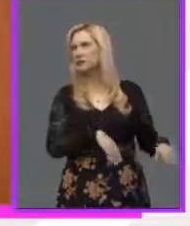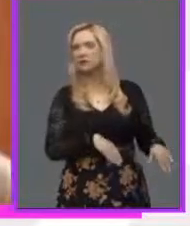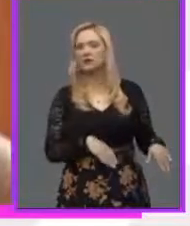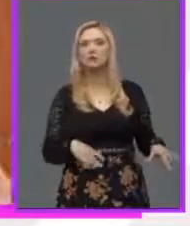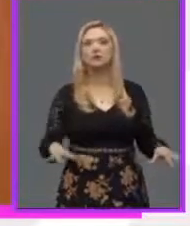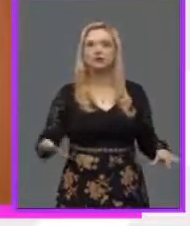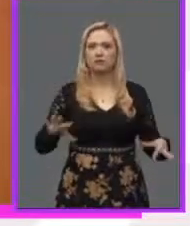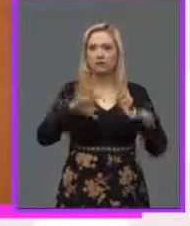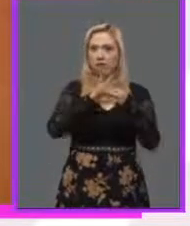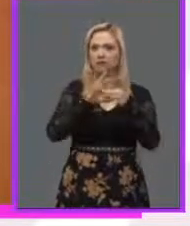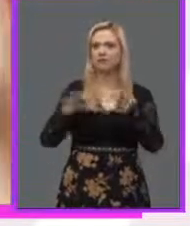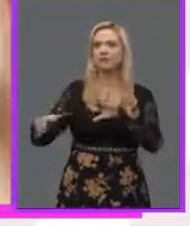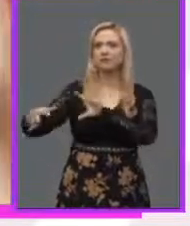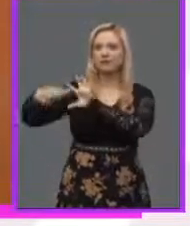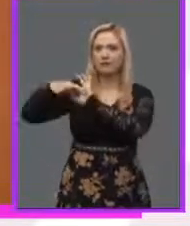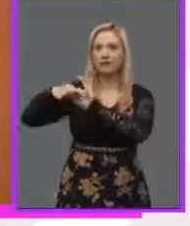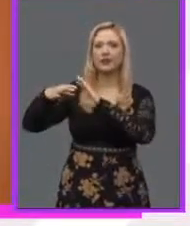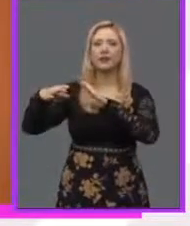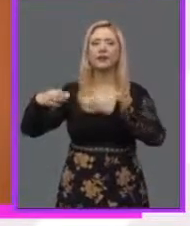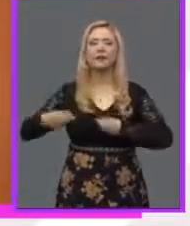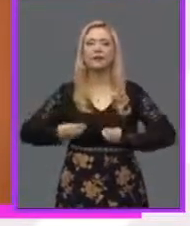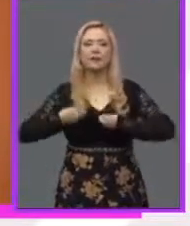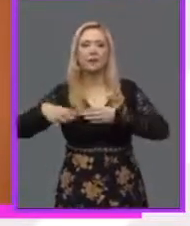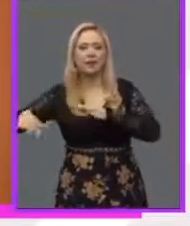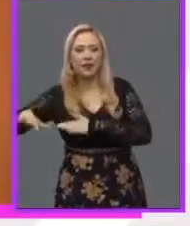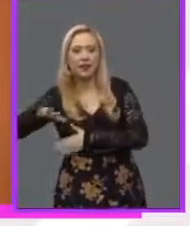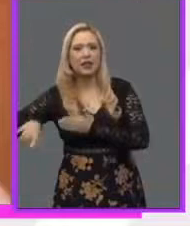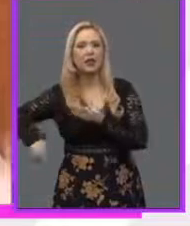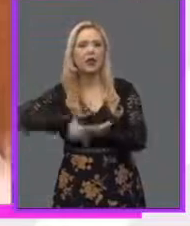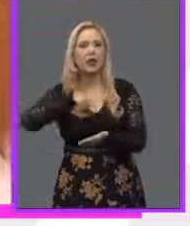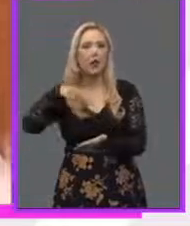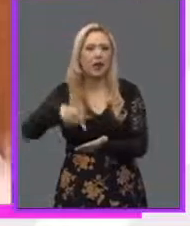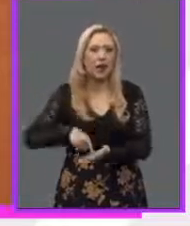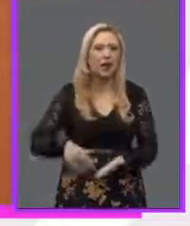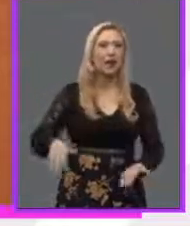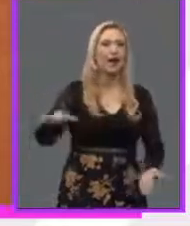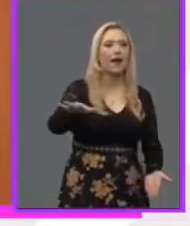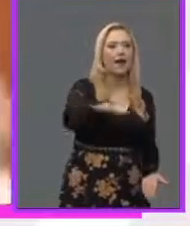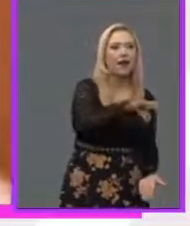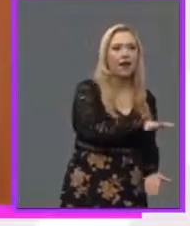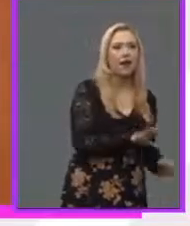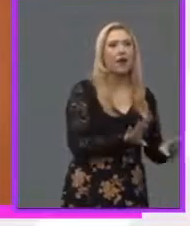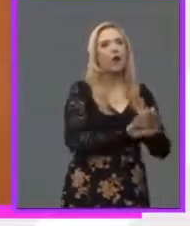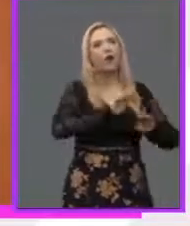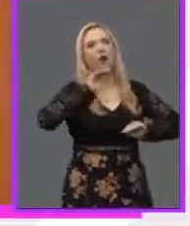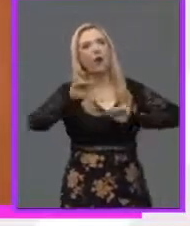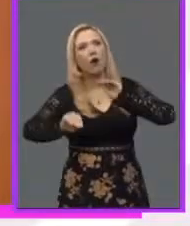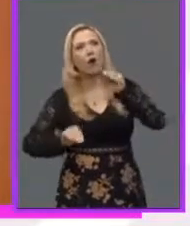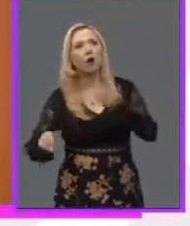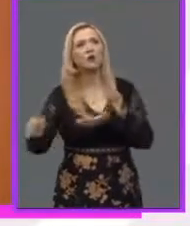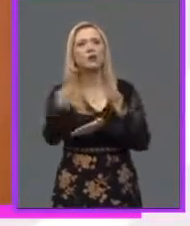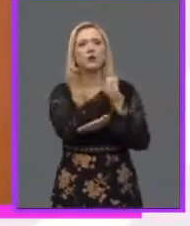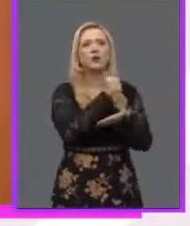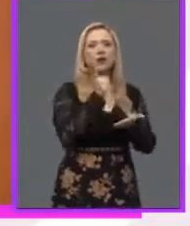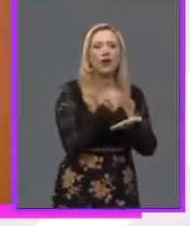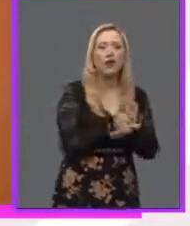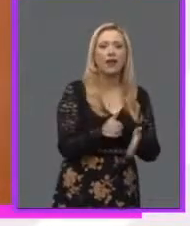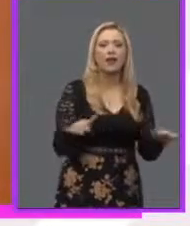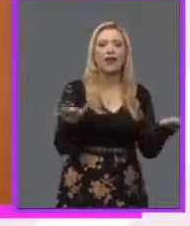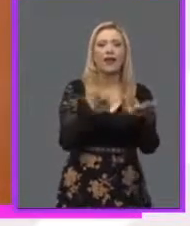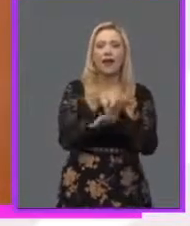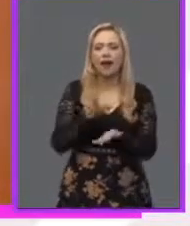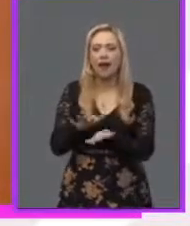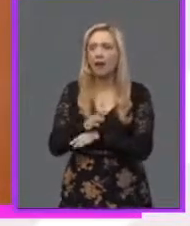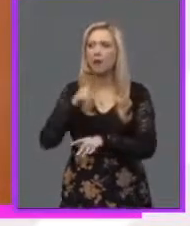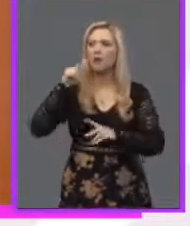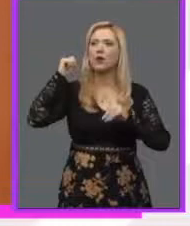estas interconexiones entre la vivienda, los espacios geográficos, el diseño de las ciudades,